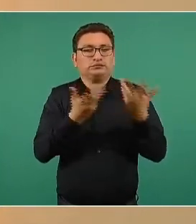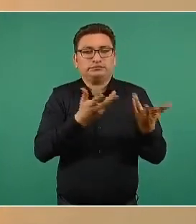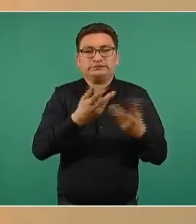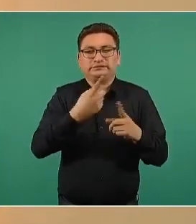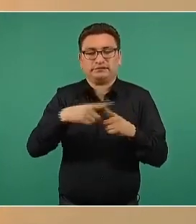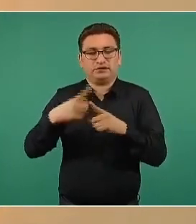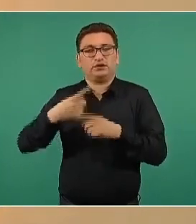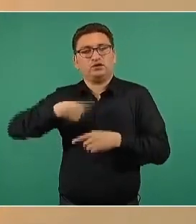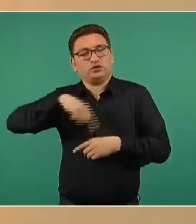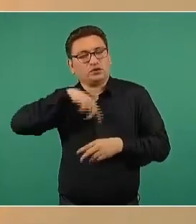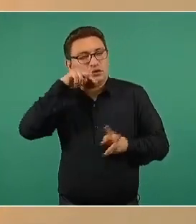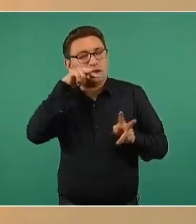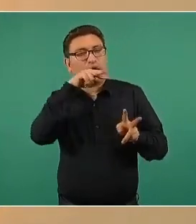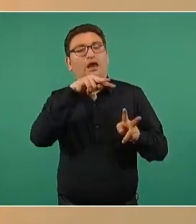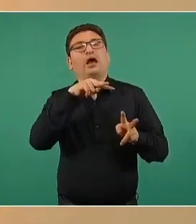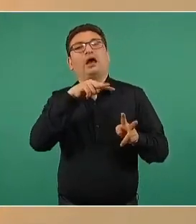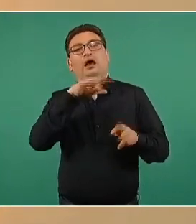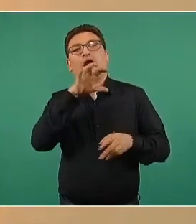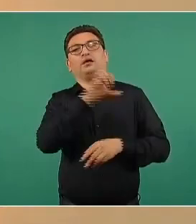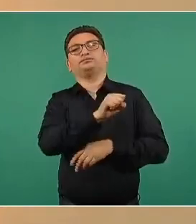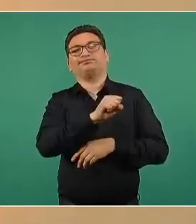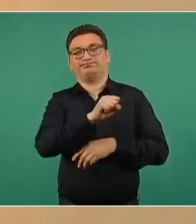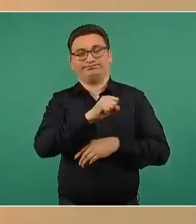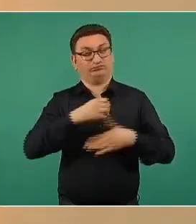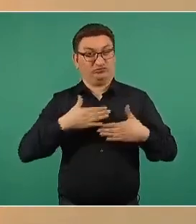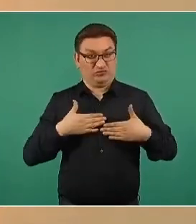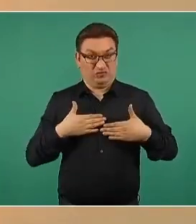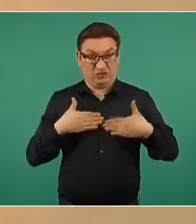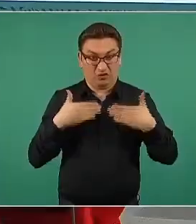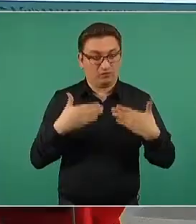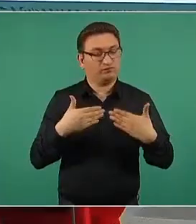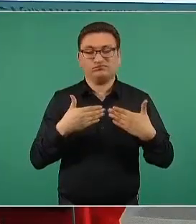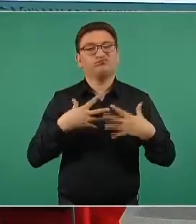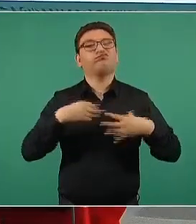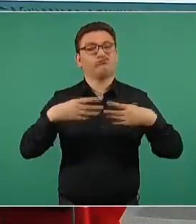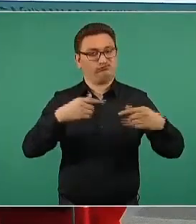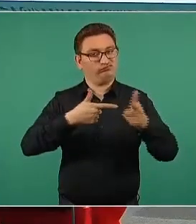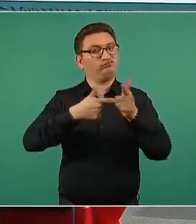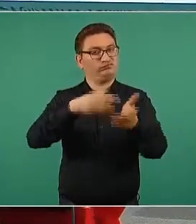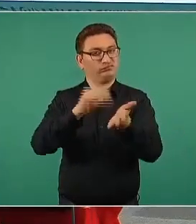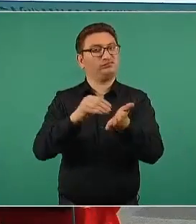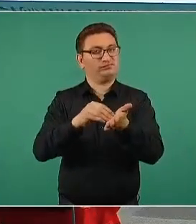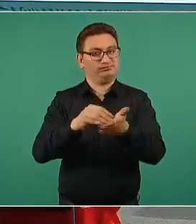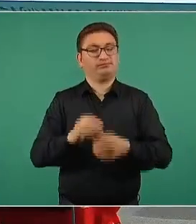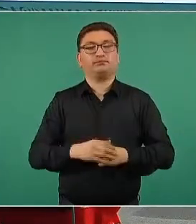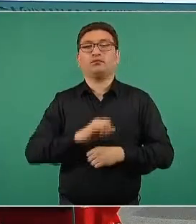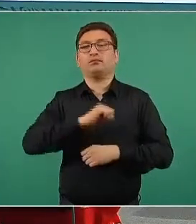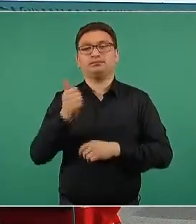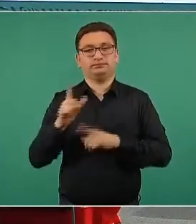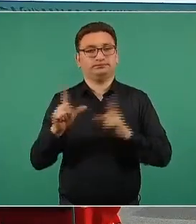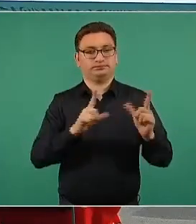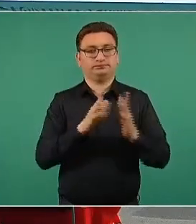visualicemos que no debemos confiarnos y que la pandemia continúa. La que sigue, por favor.